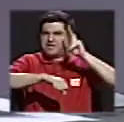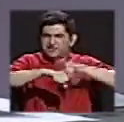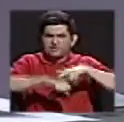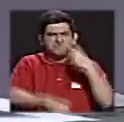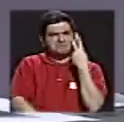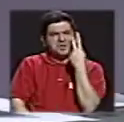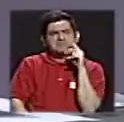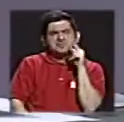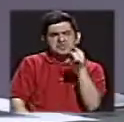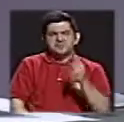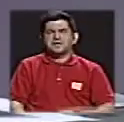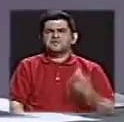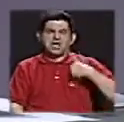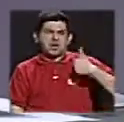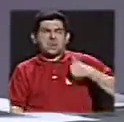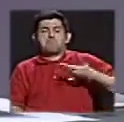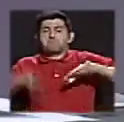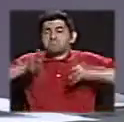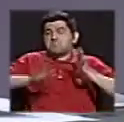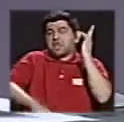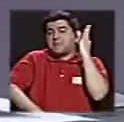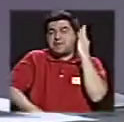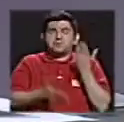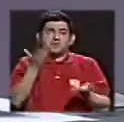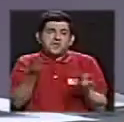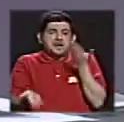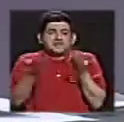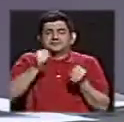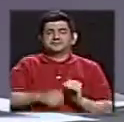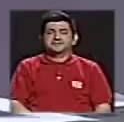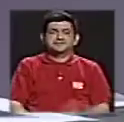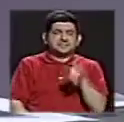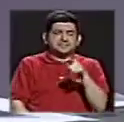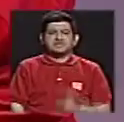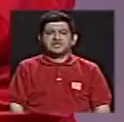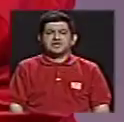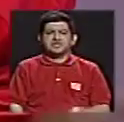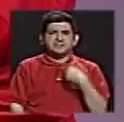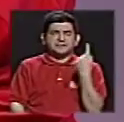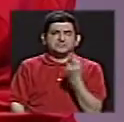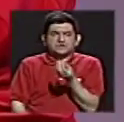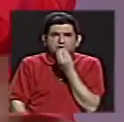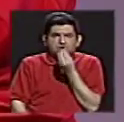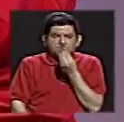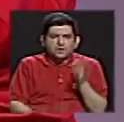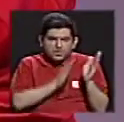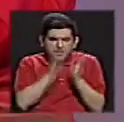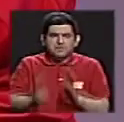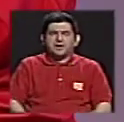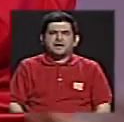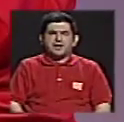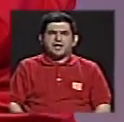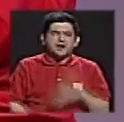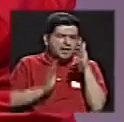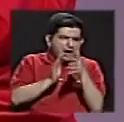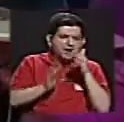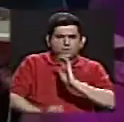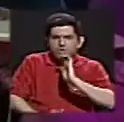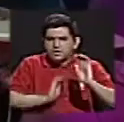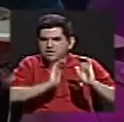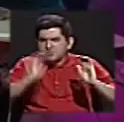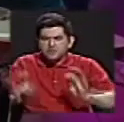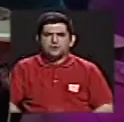ve como de los hombres, mientras que las mujeres están haciendo la alimentación, cuidando niños y niñas? A ver,